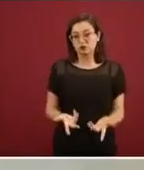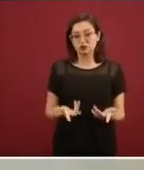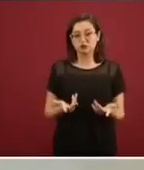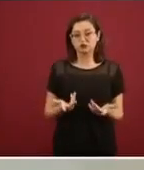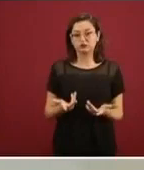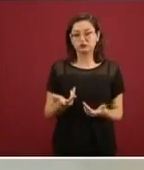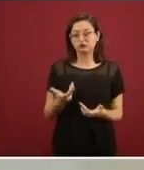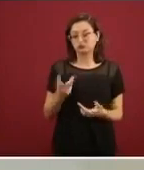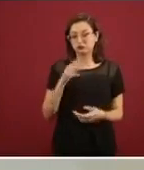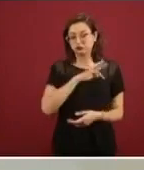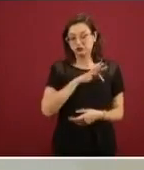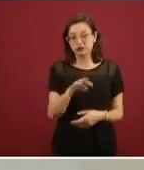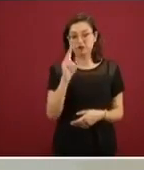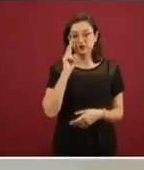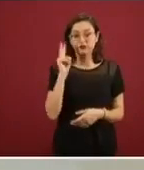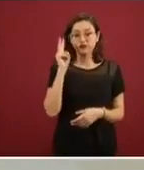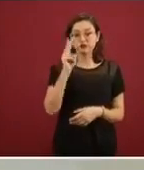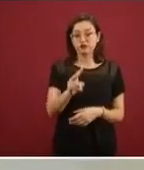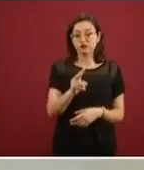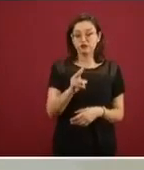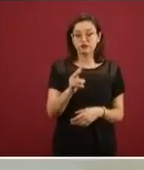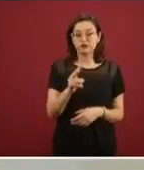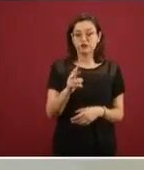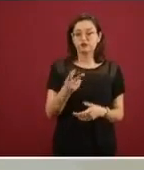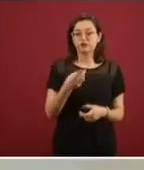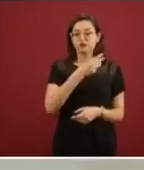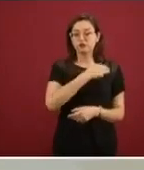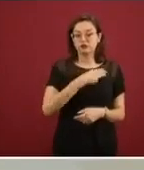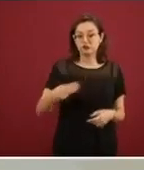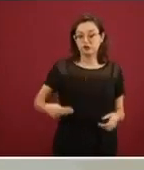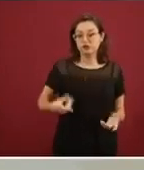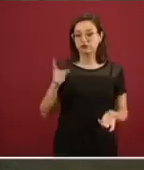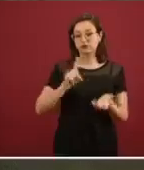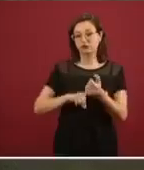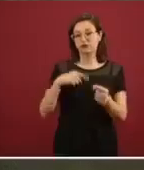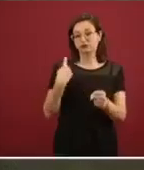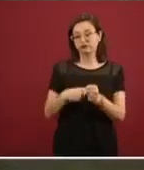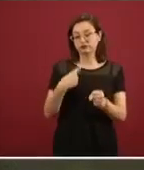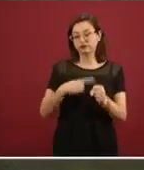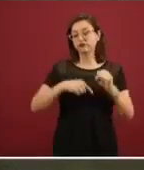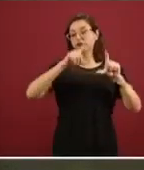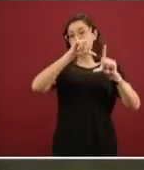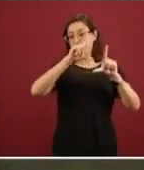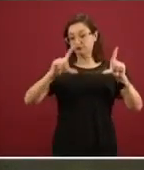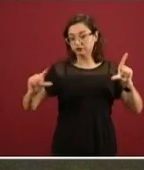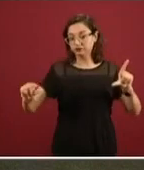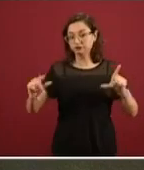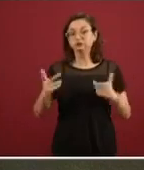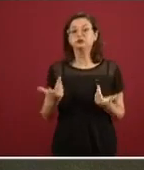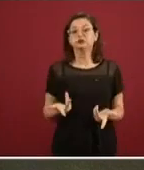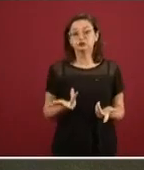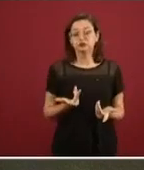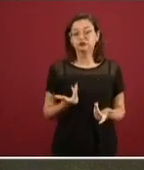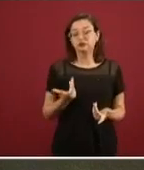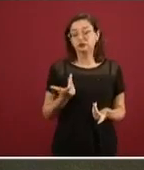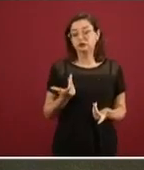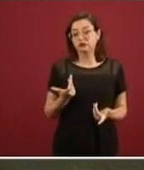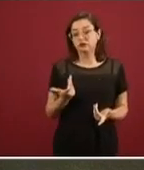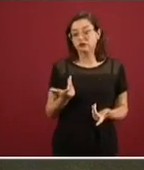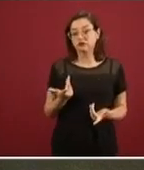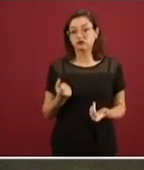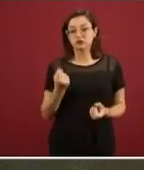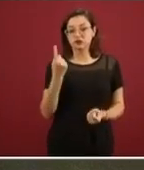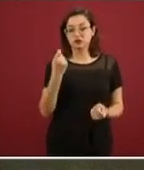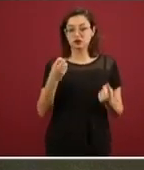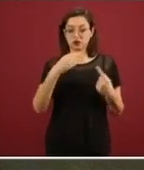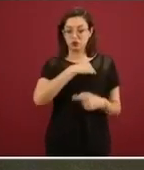Exactamente, como hemos podido ver en la gráfica que se presenta de los municipios con casos, precisamente vemos cómo hay una dinámica en